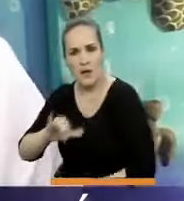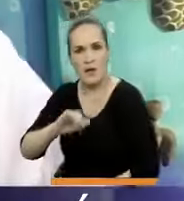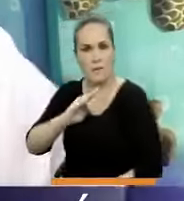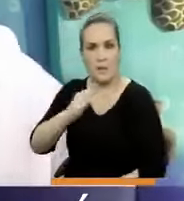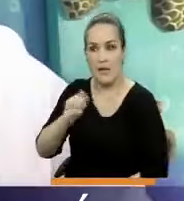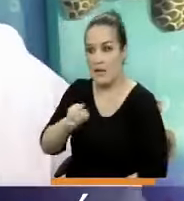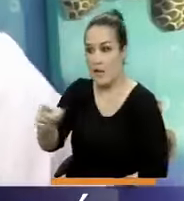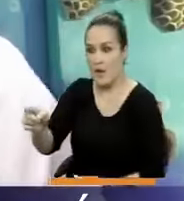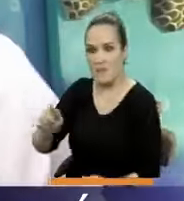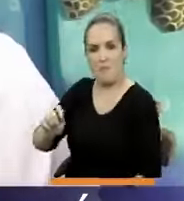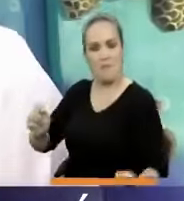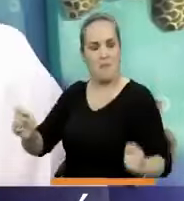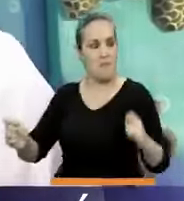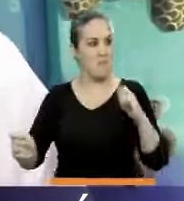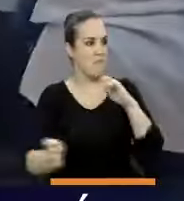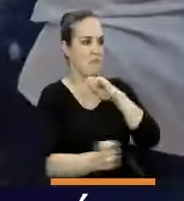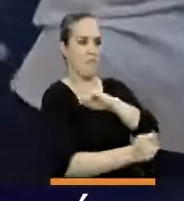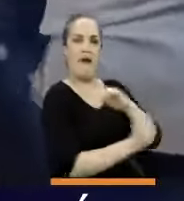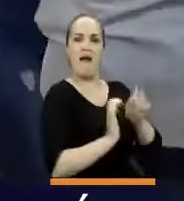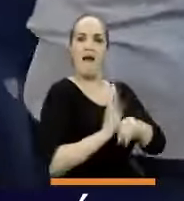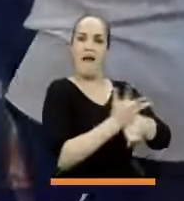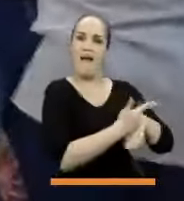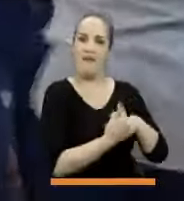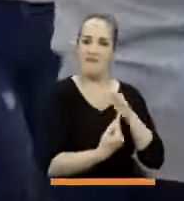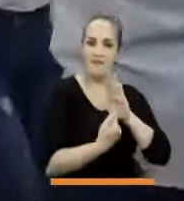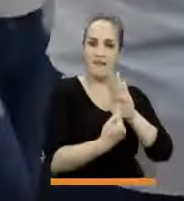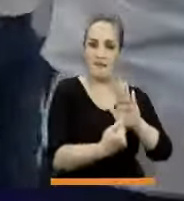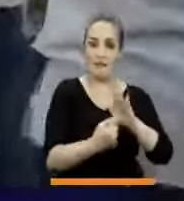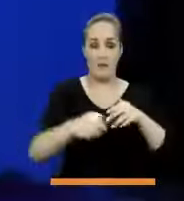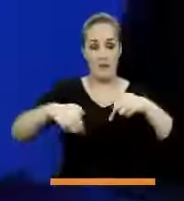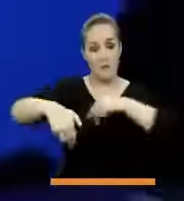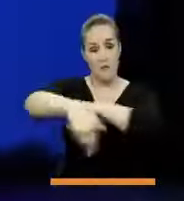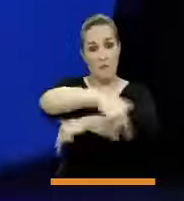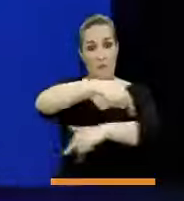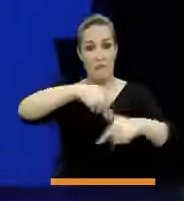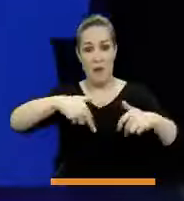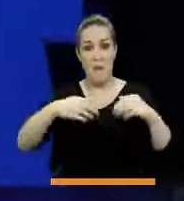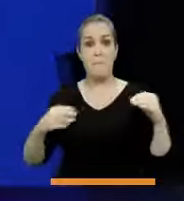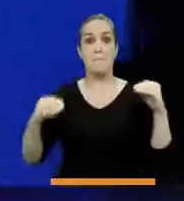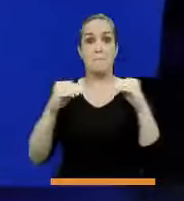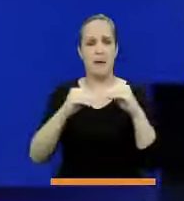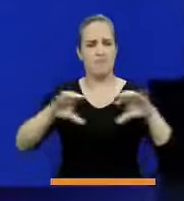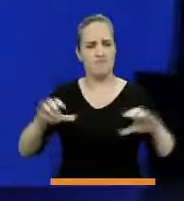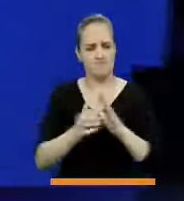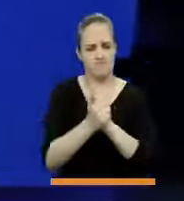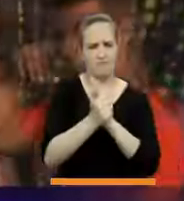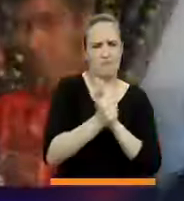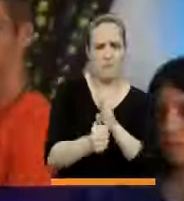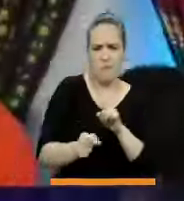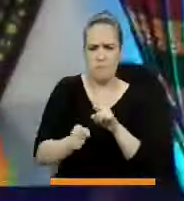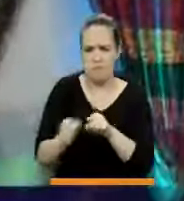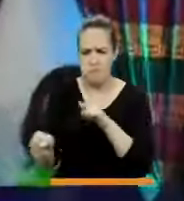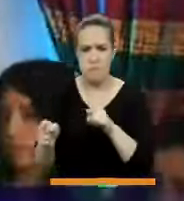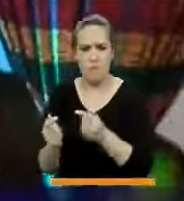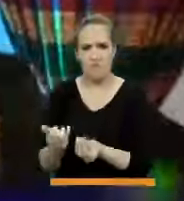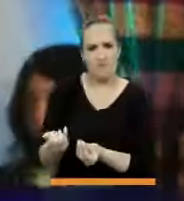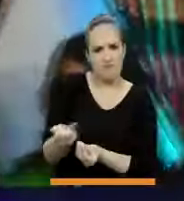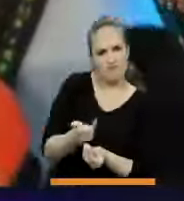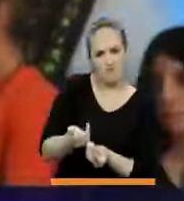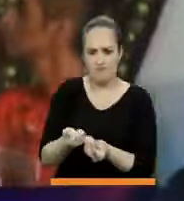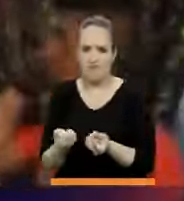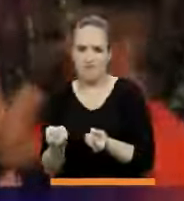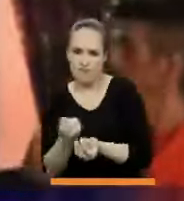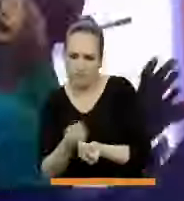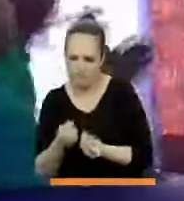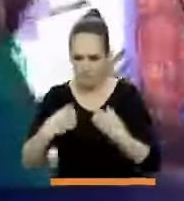Barranquilla, están transformando sus realidades a través de su arte. Desfile no solo puso de relieve el talento emergente en el diseño de modas,